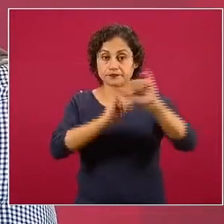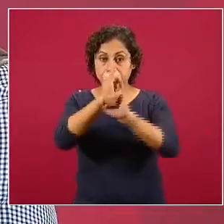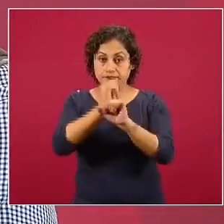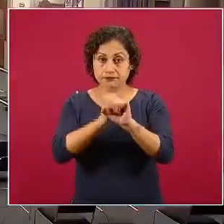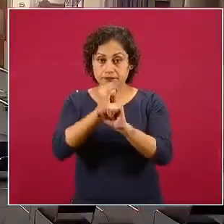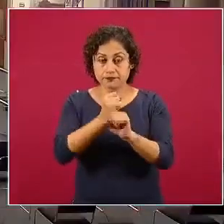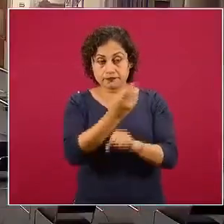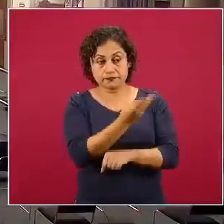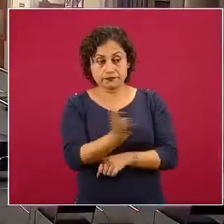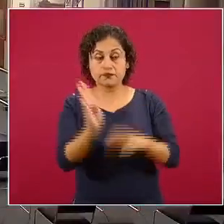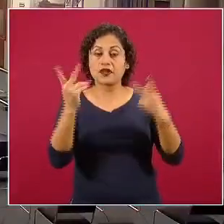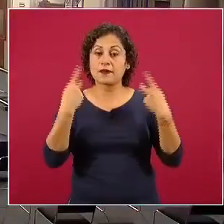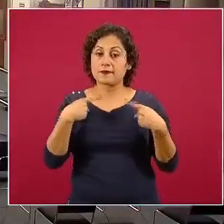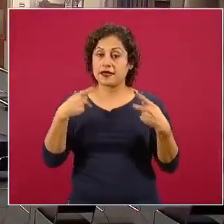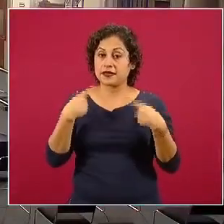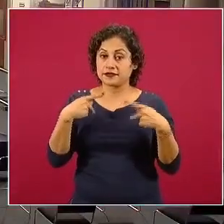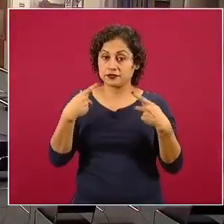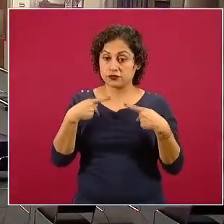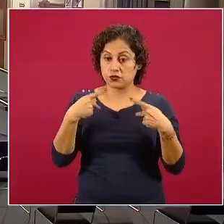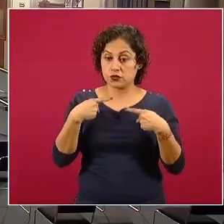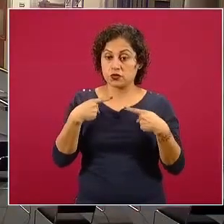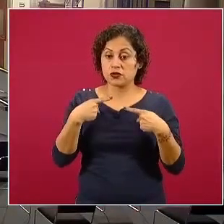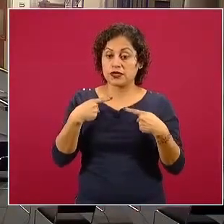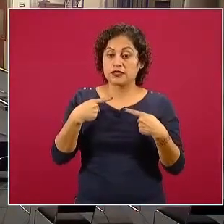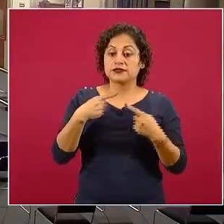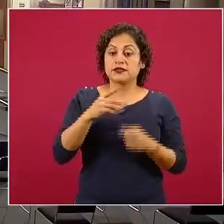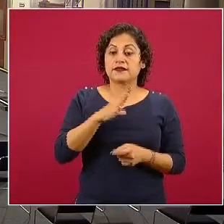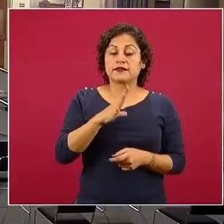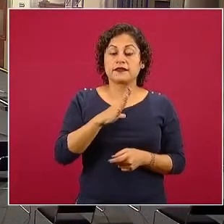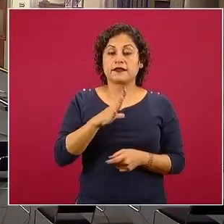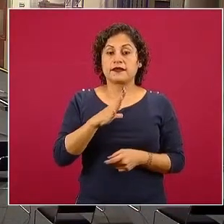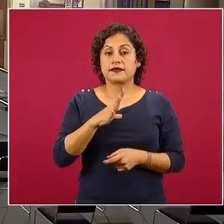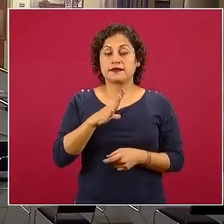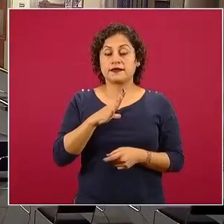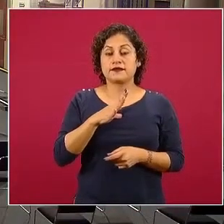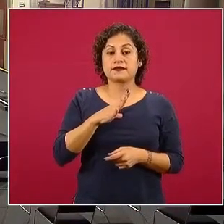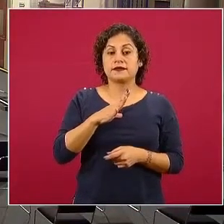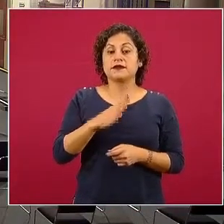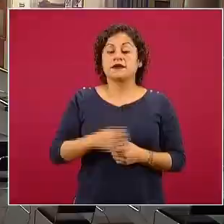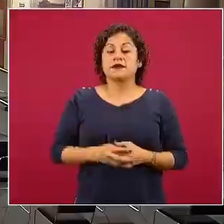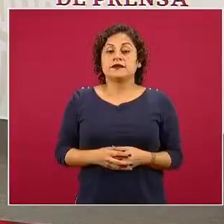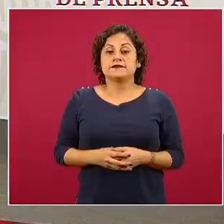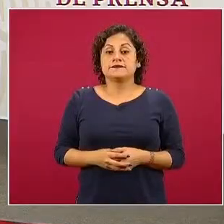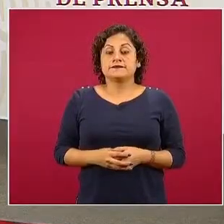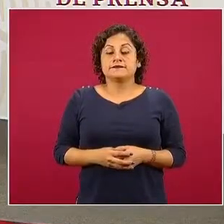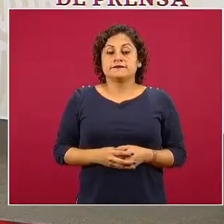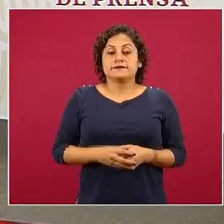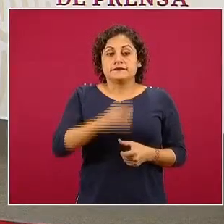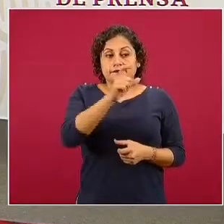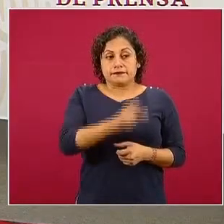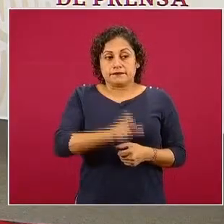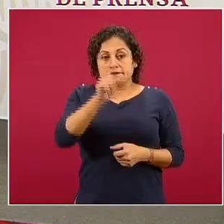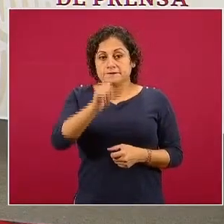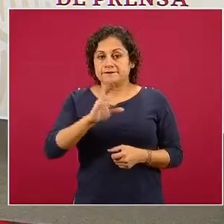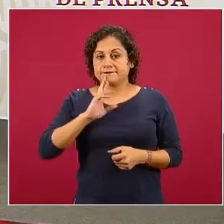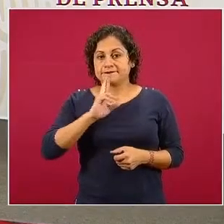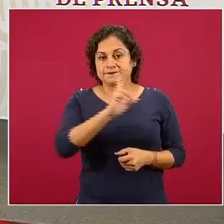de personas que en su momento se clasifican como sin posibilidad de resultado,